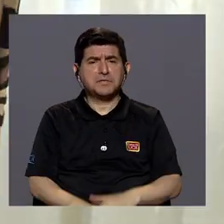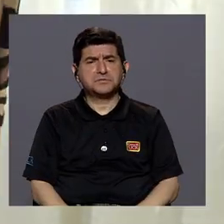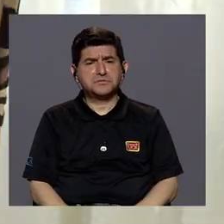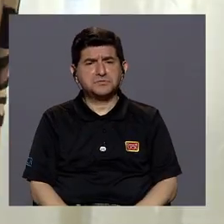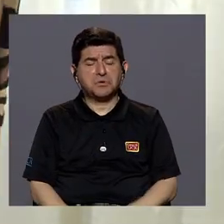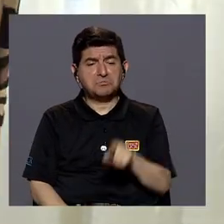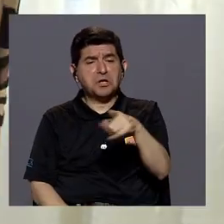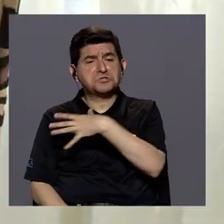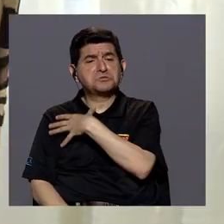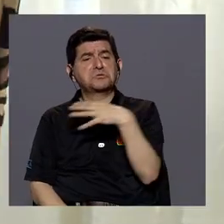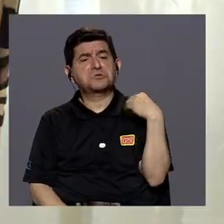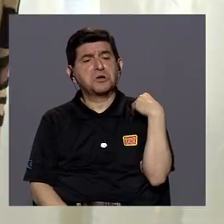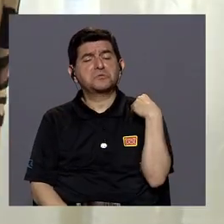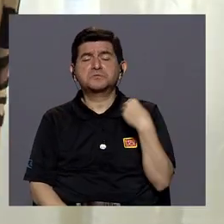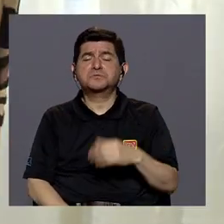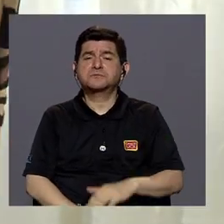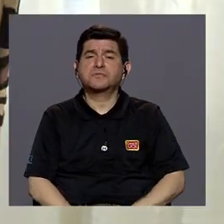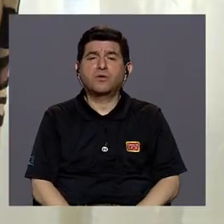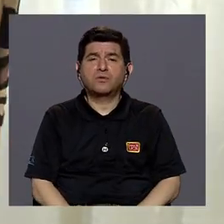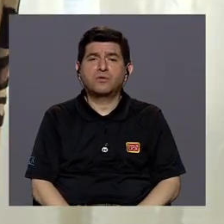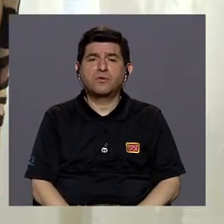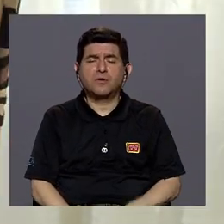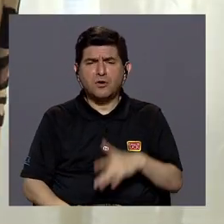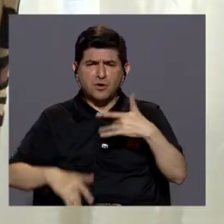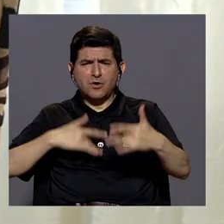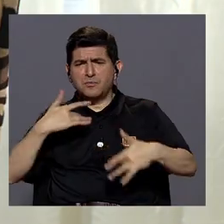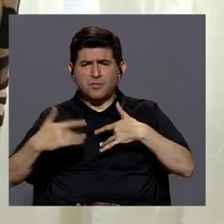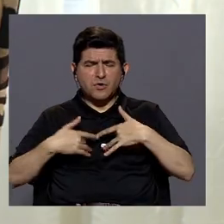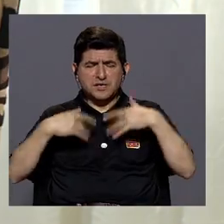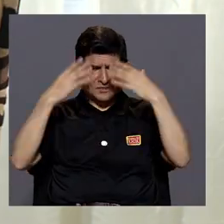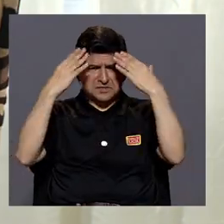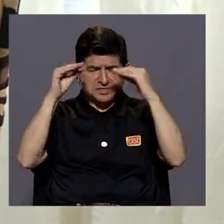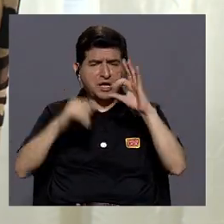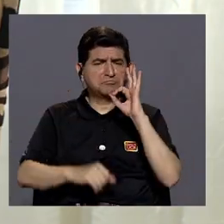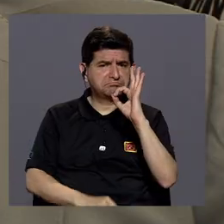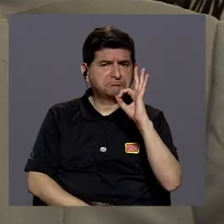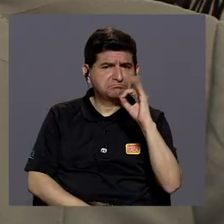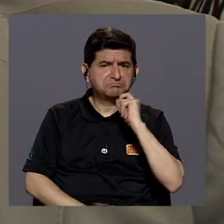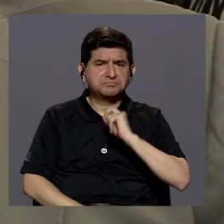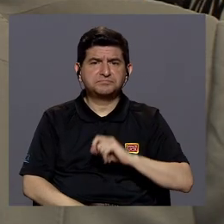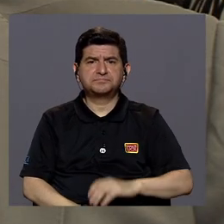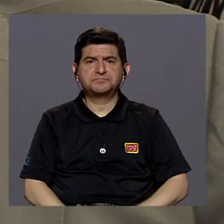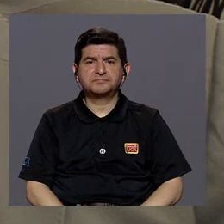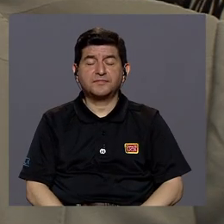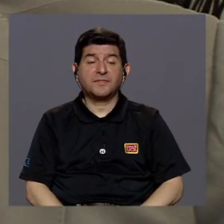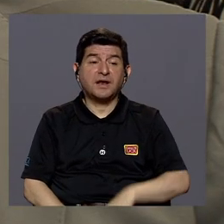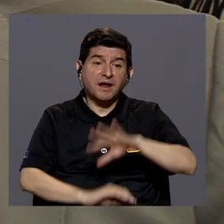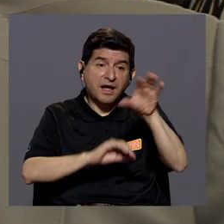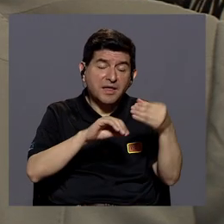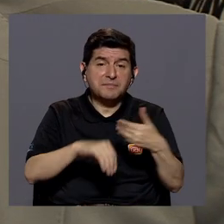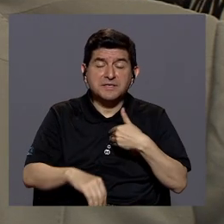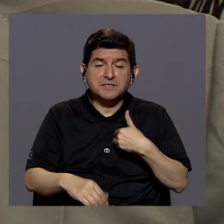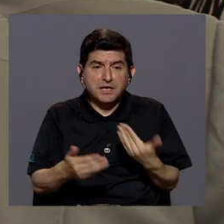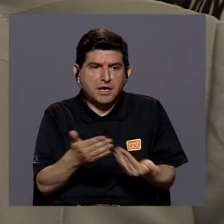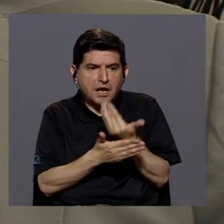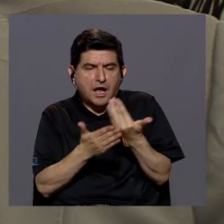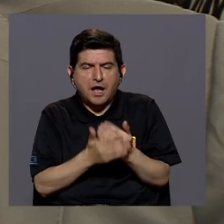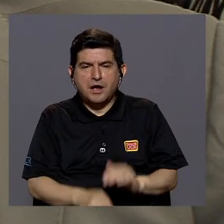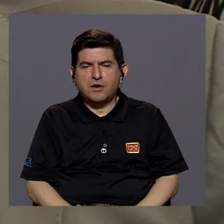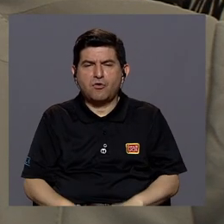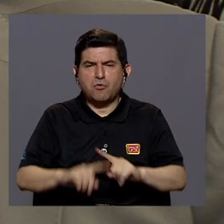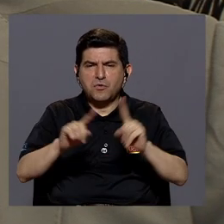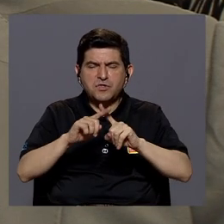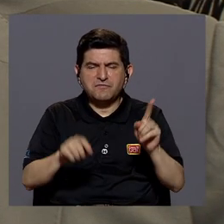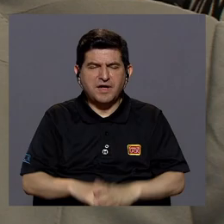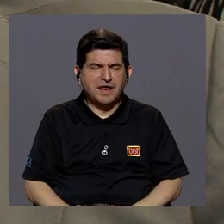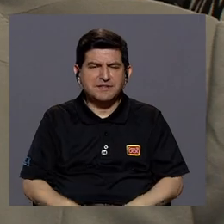le gustó ese periódico, porque se sentían como más informados. Además de que tenían novedades como muñequitos y cosas de